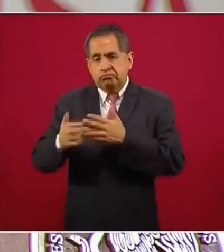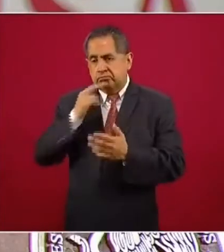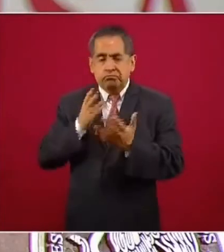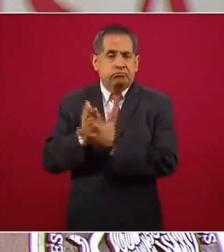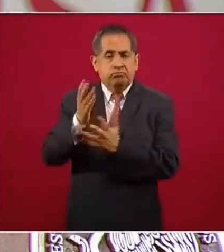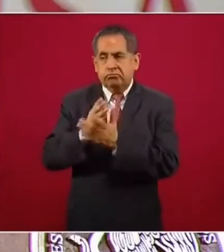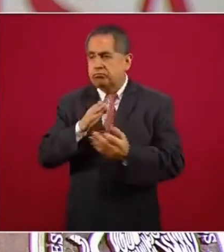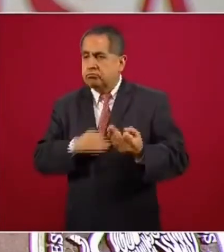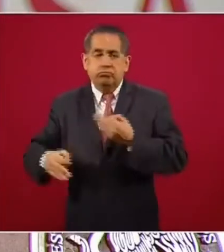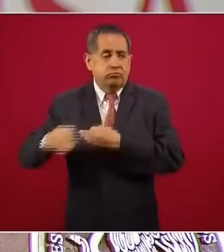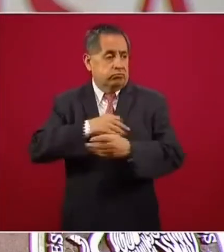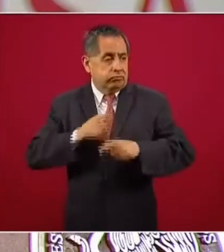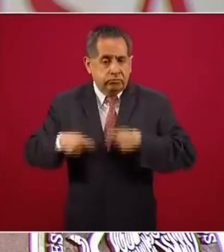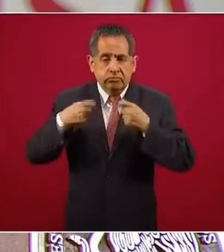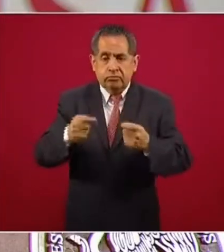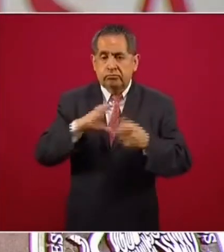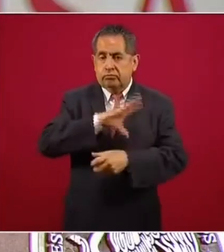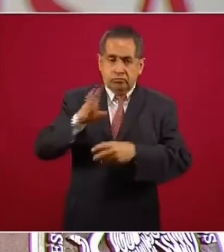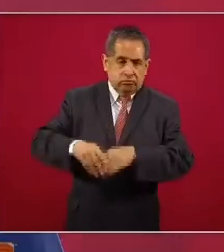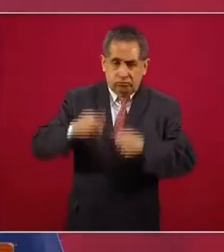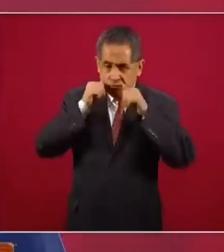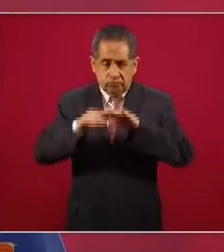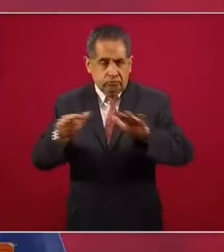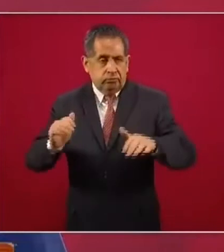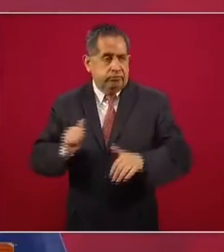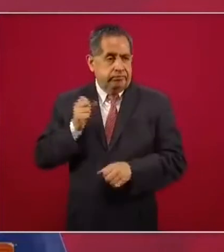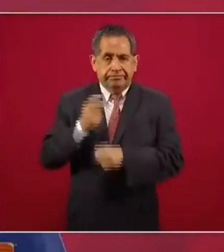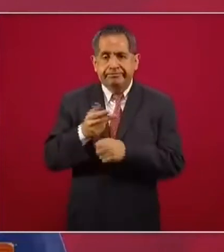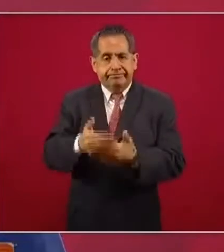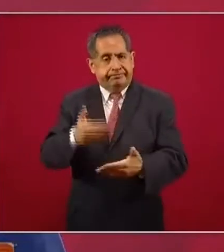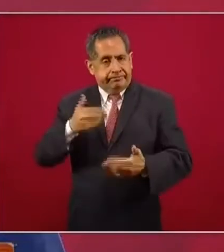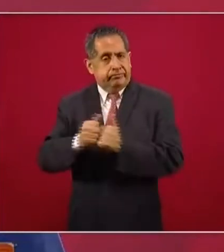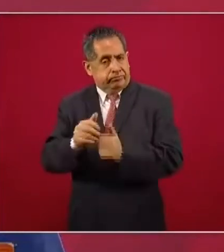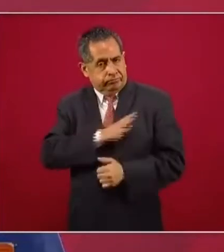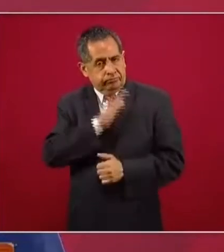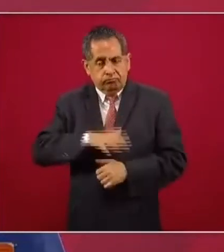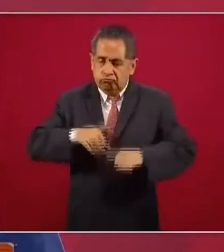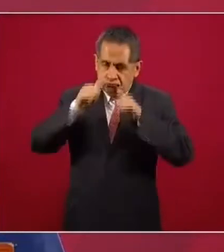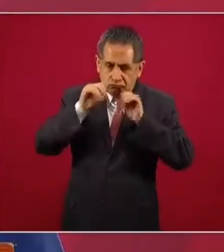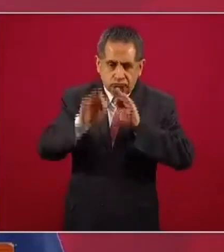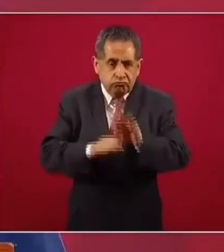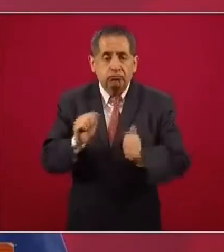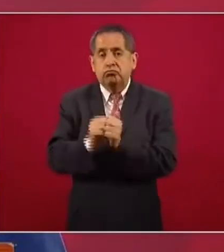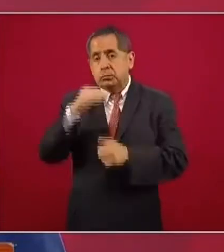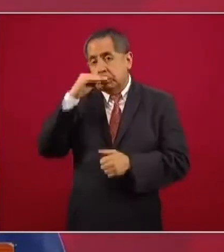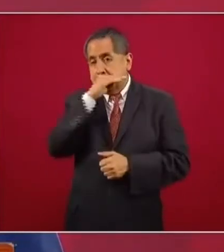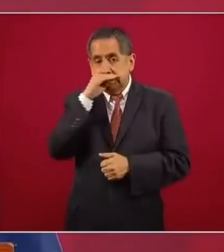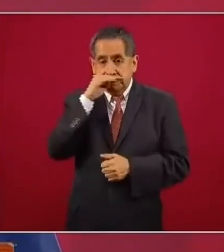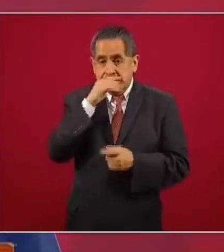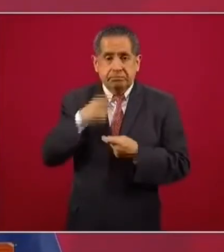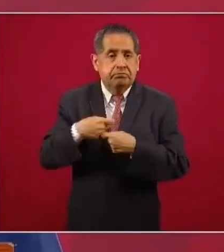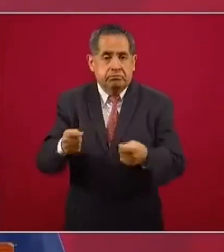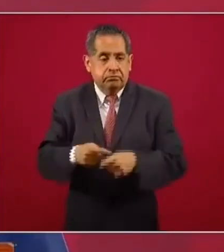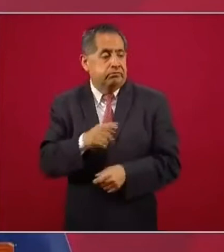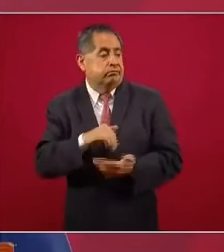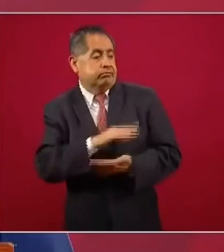al acceso efectivo a servicios integrales, oportunos y de calidad, incluyendo medicamentos gratuitos, que no excluyan